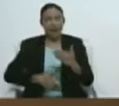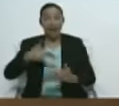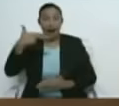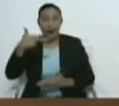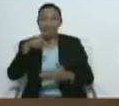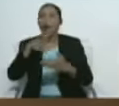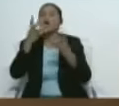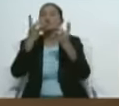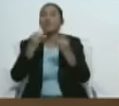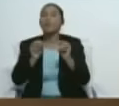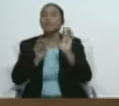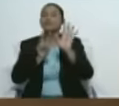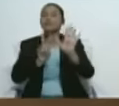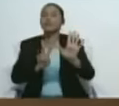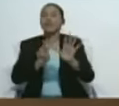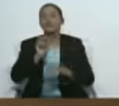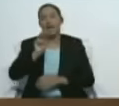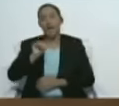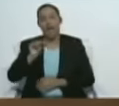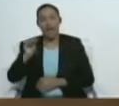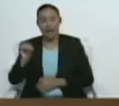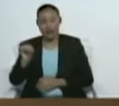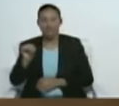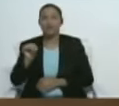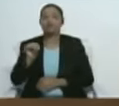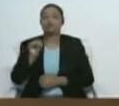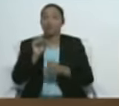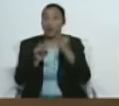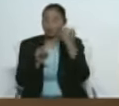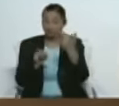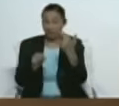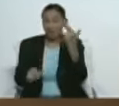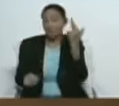7.65 marca Walter con un cargador